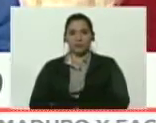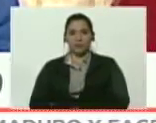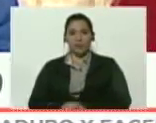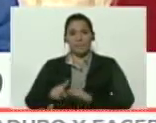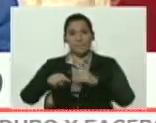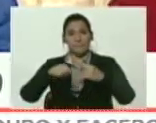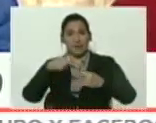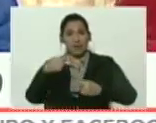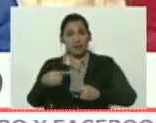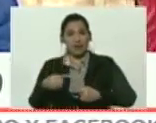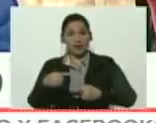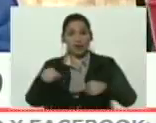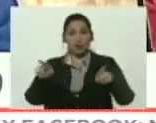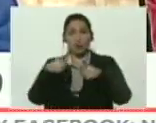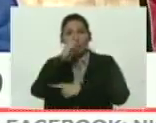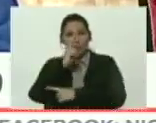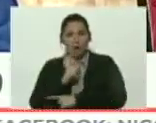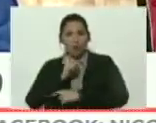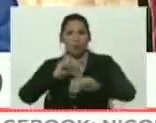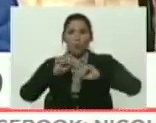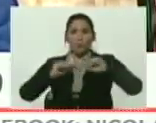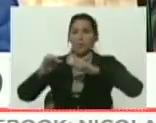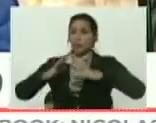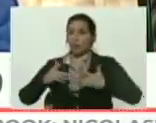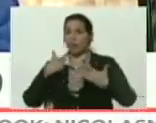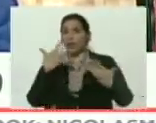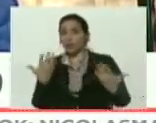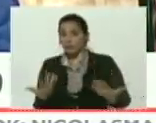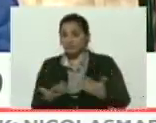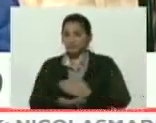Mañana está de cumpleaños el movimiento de recreadores.